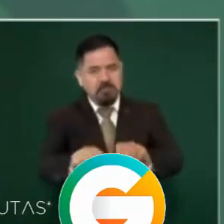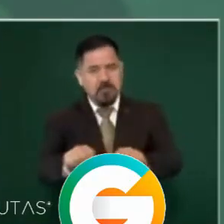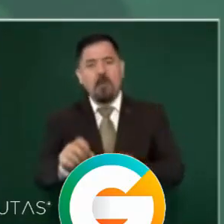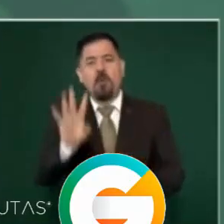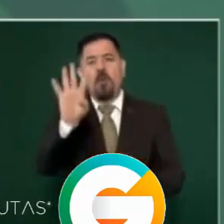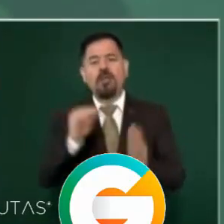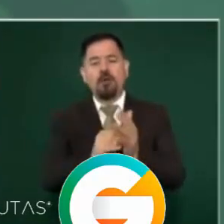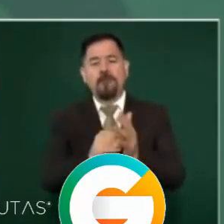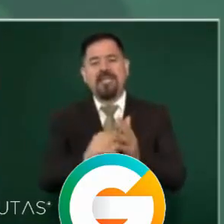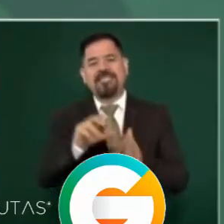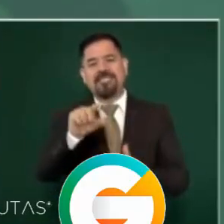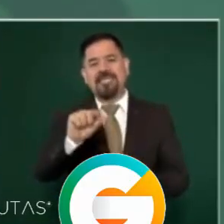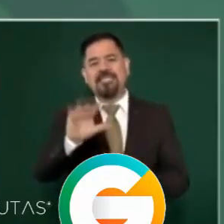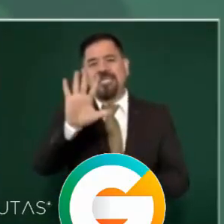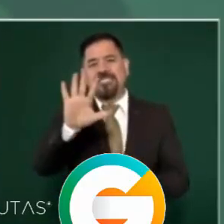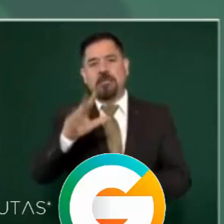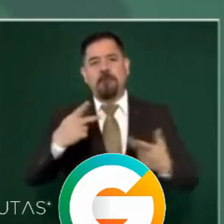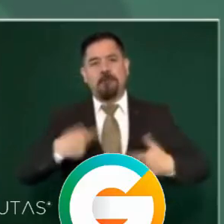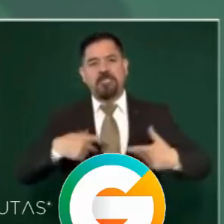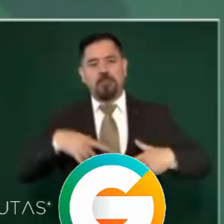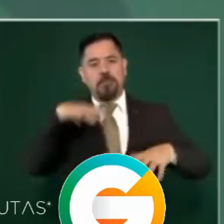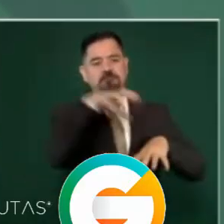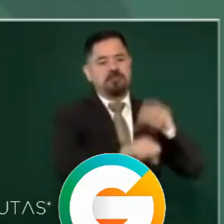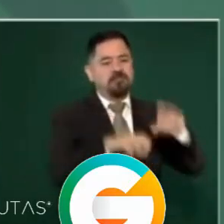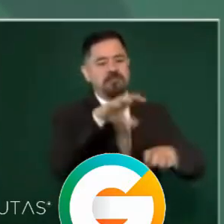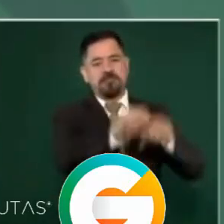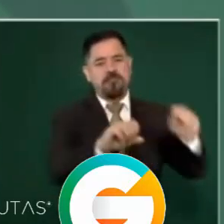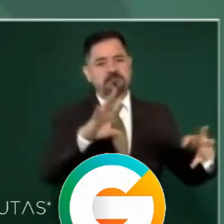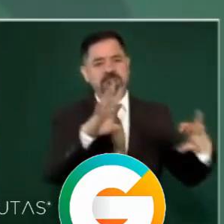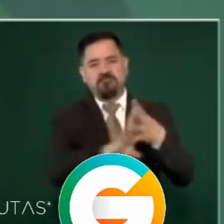4.075 detenidos en la administración en lo que va del año,